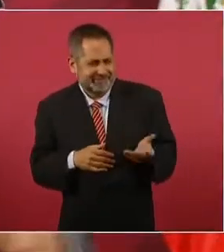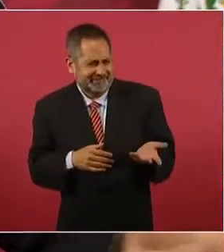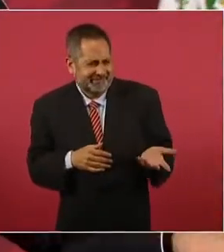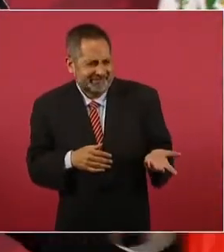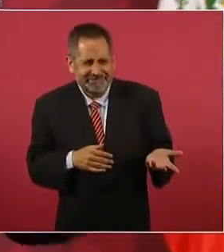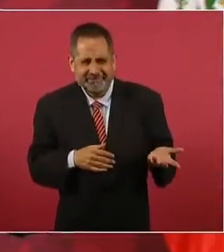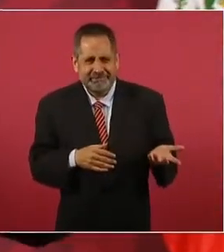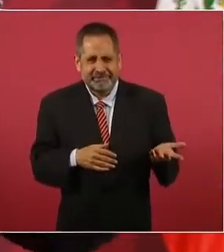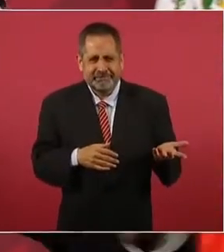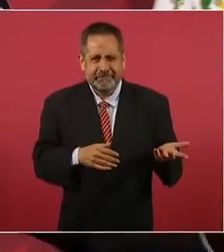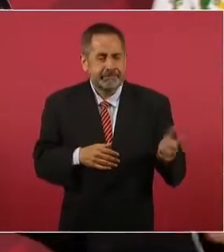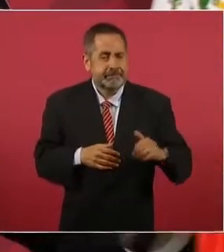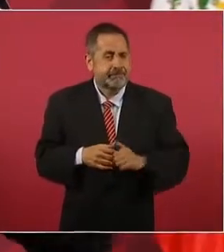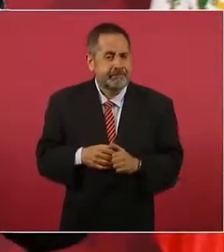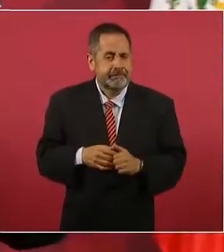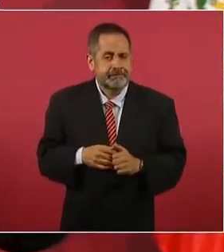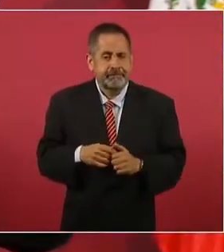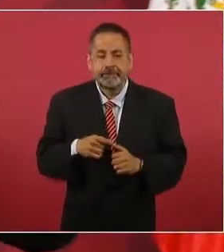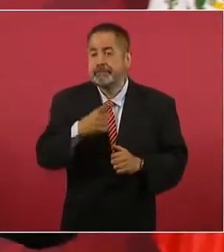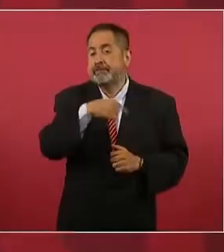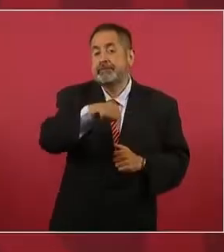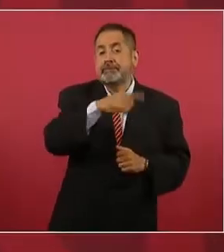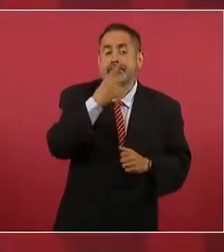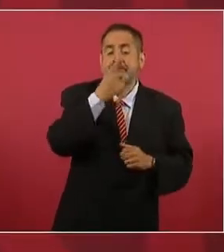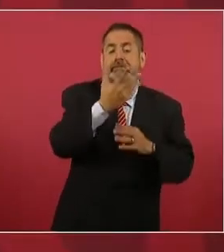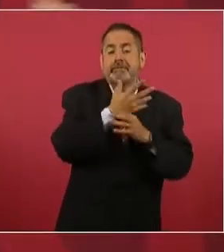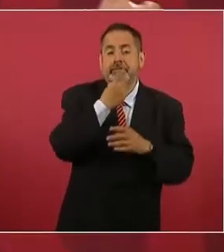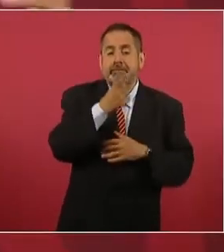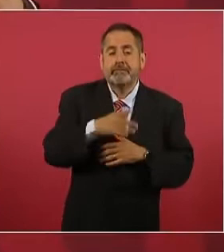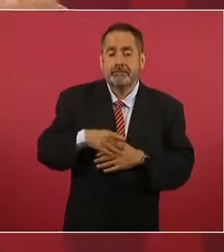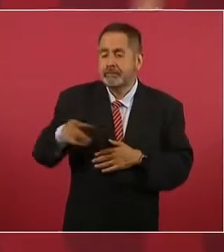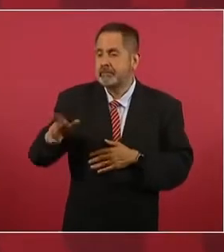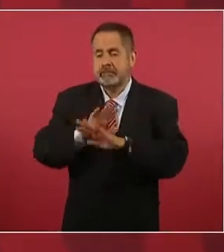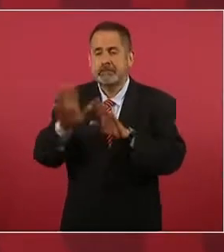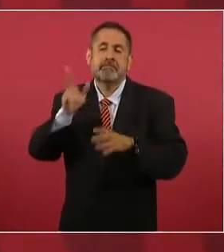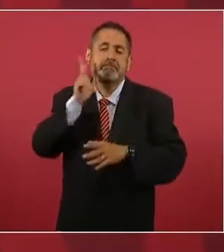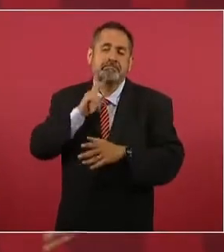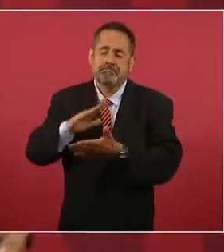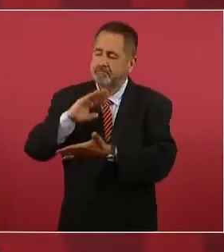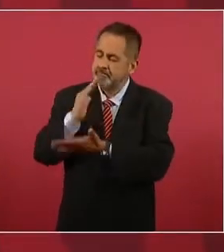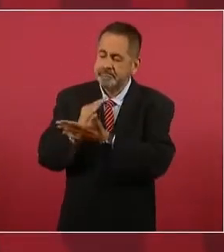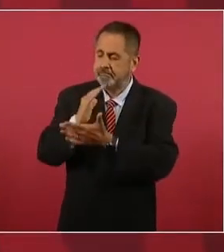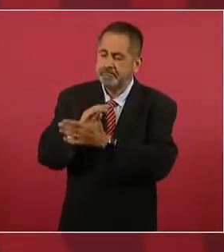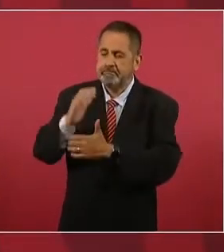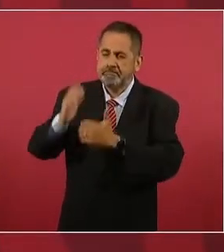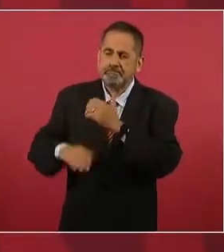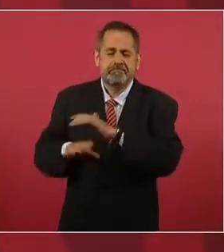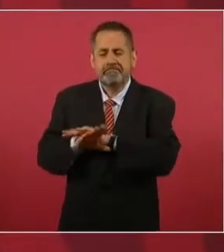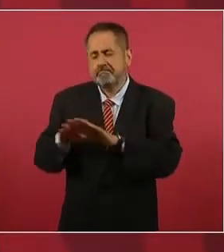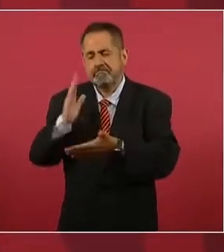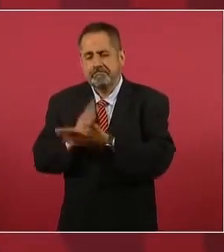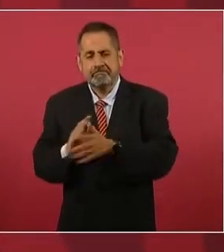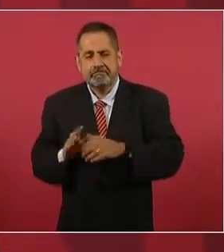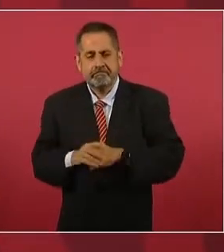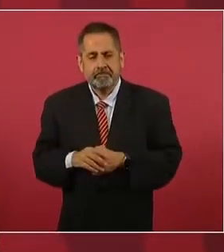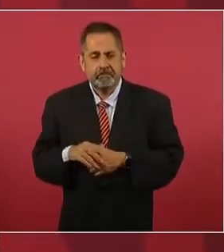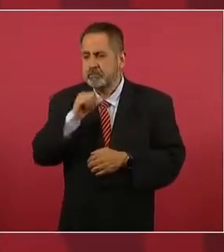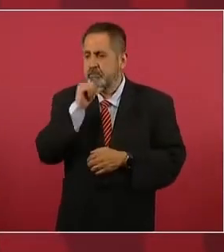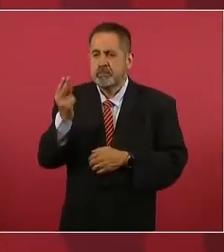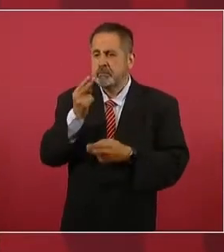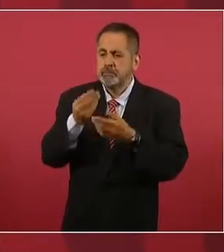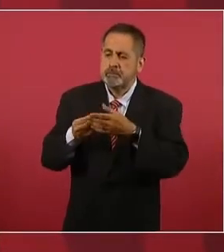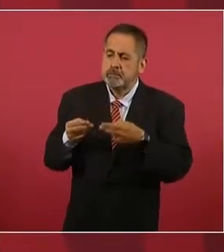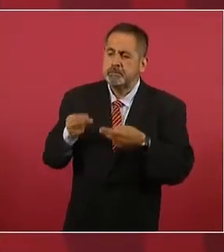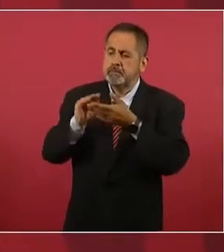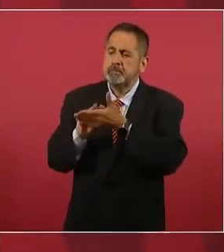que había que dejar de pensar en el petróleo y ya no